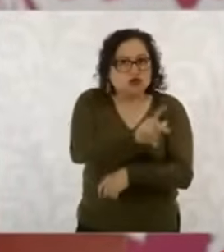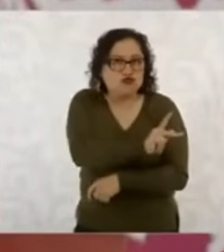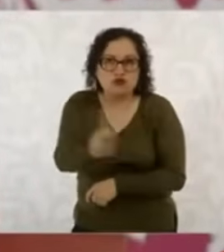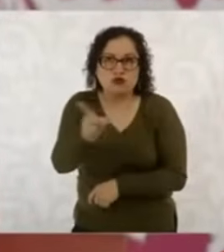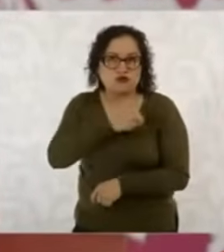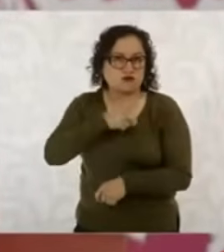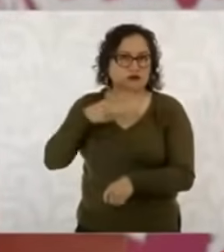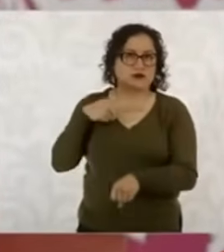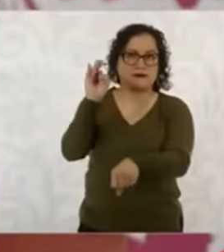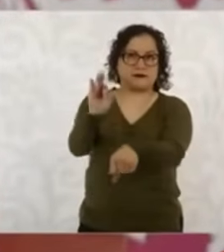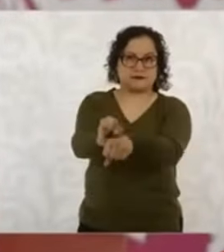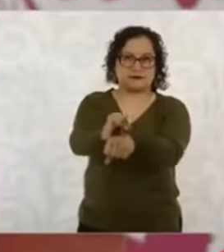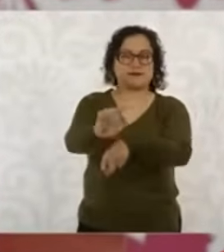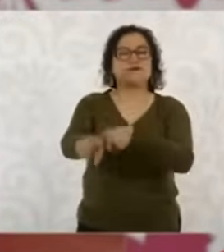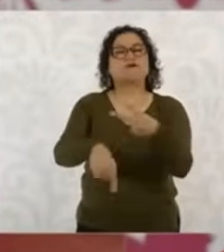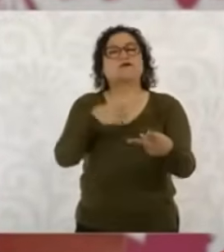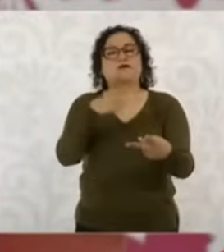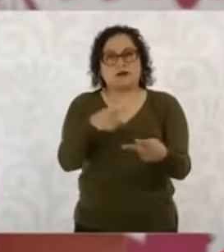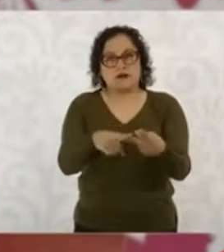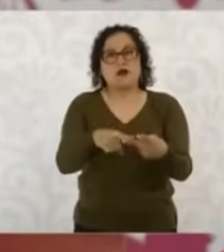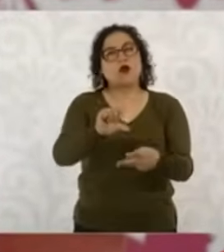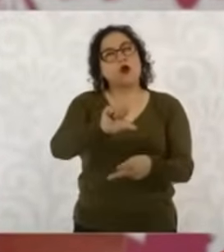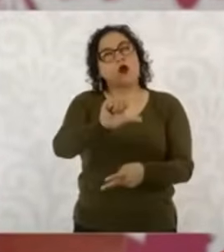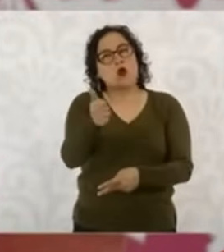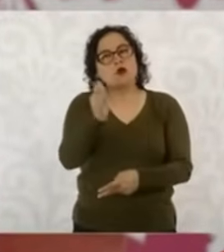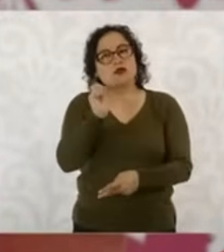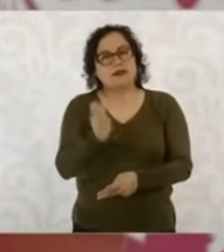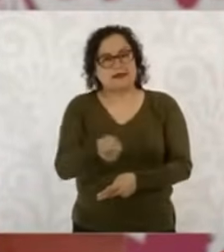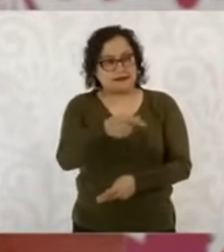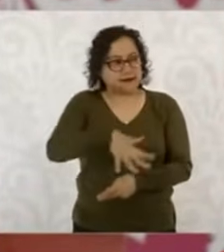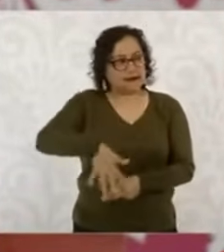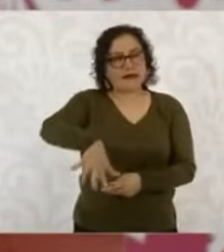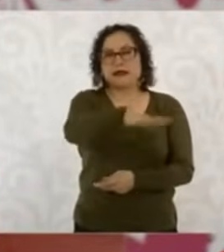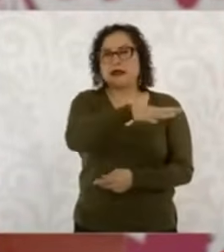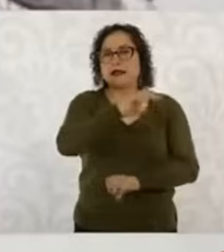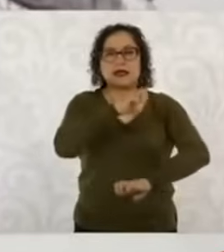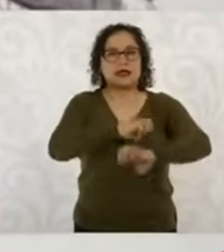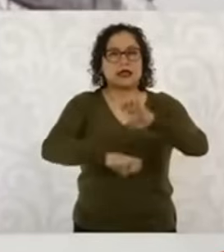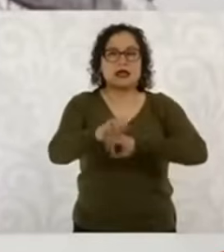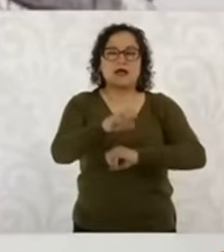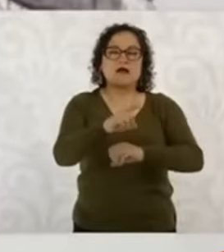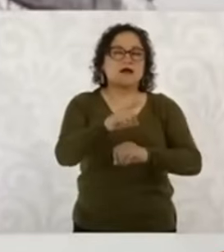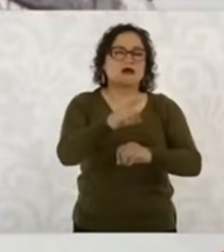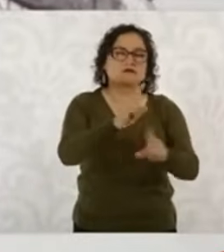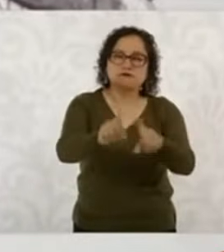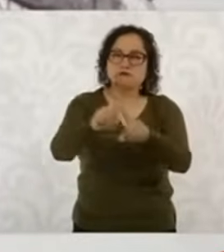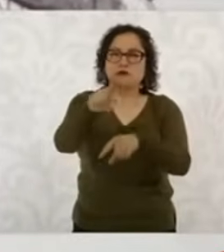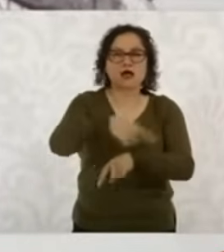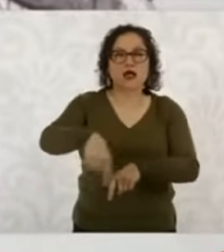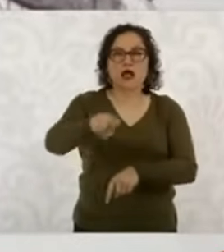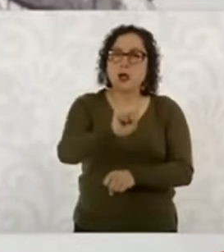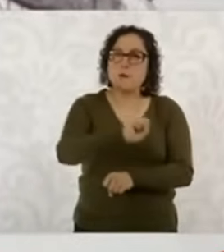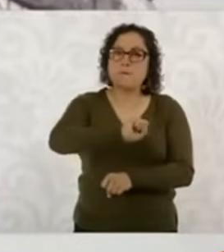inflación. Ese es lo primero. Todos los programas de bienestar